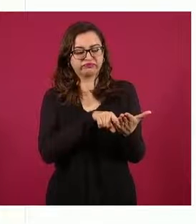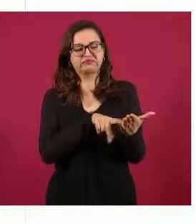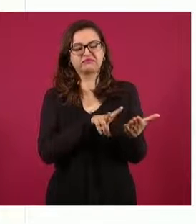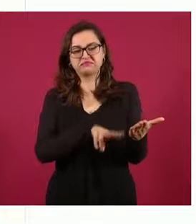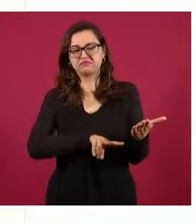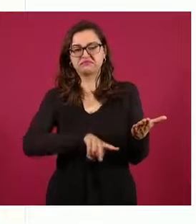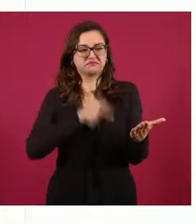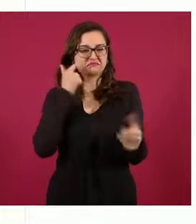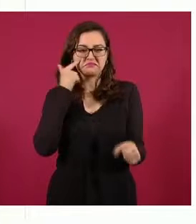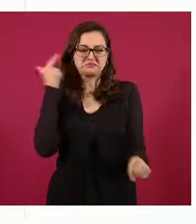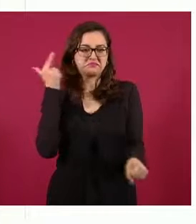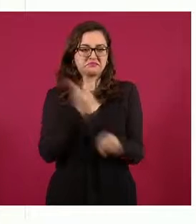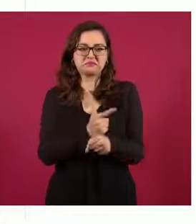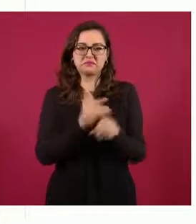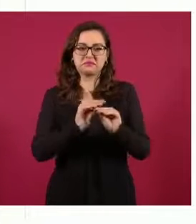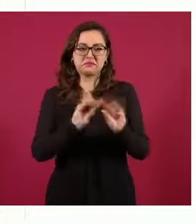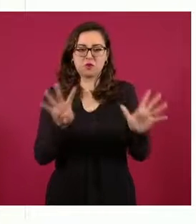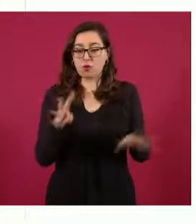la 4T,